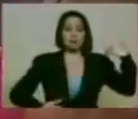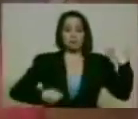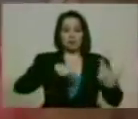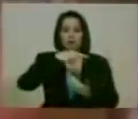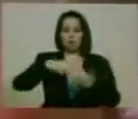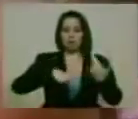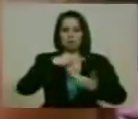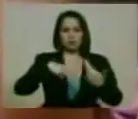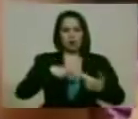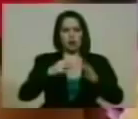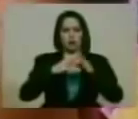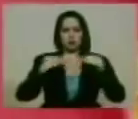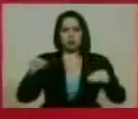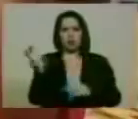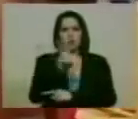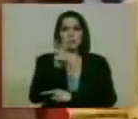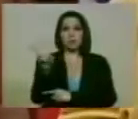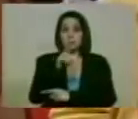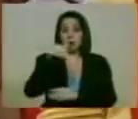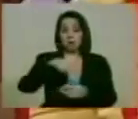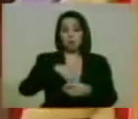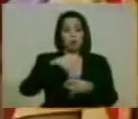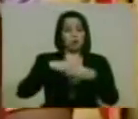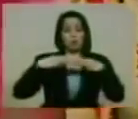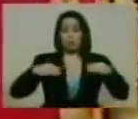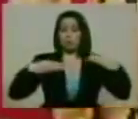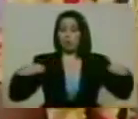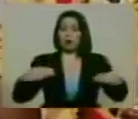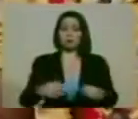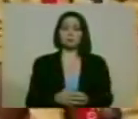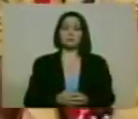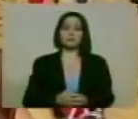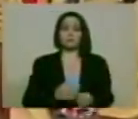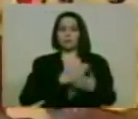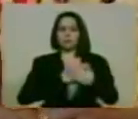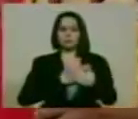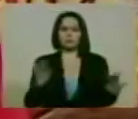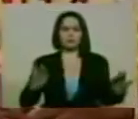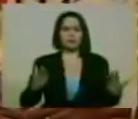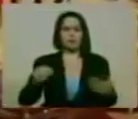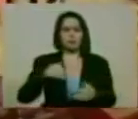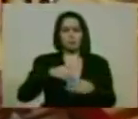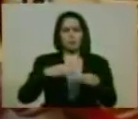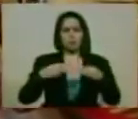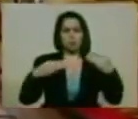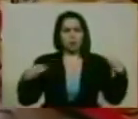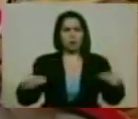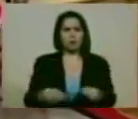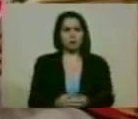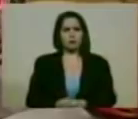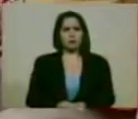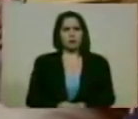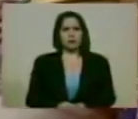de todos los venezolanos, por voto popular, por voluntad popular.